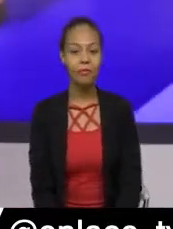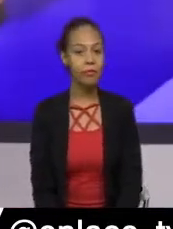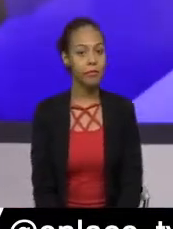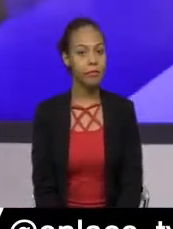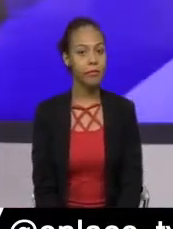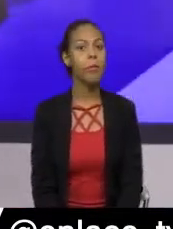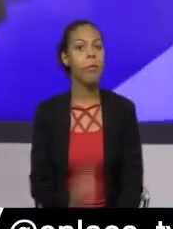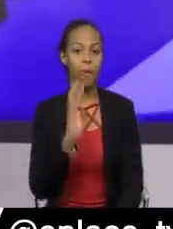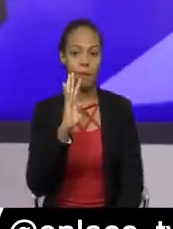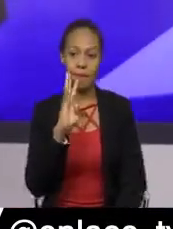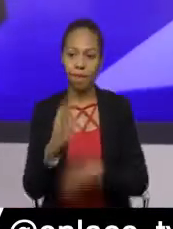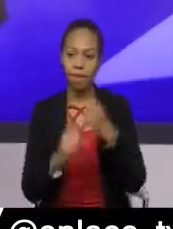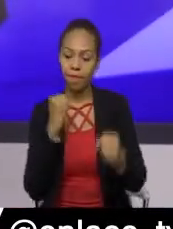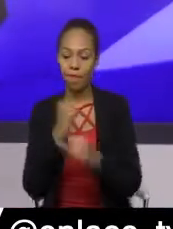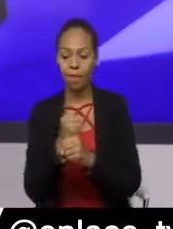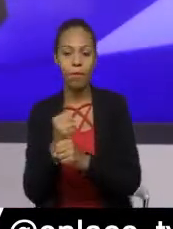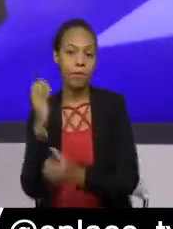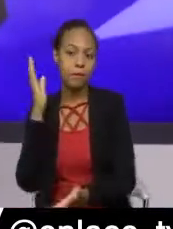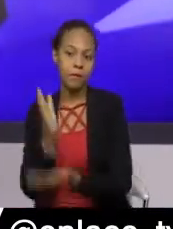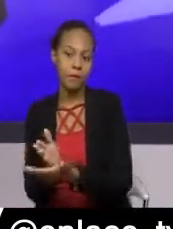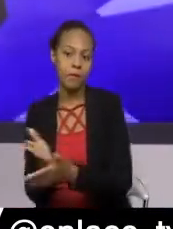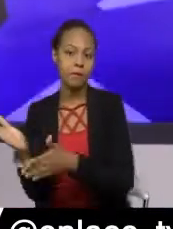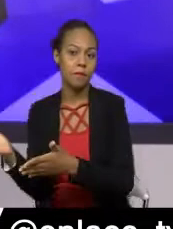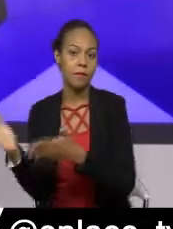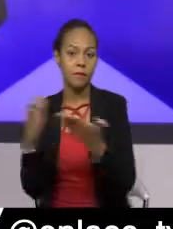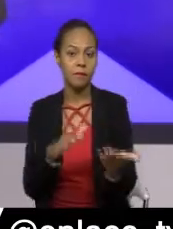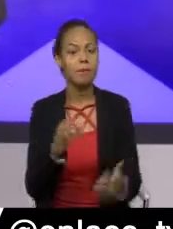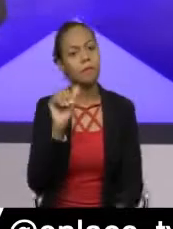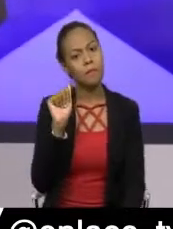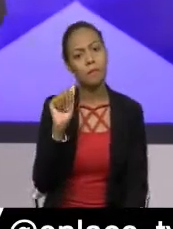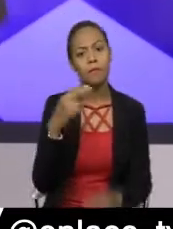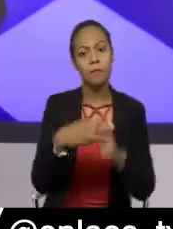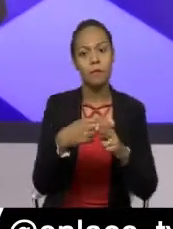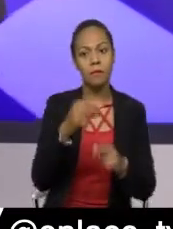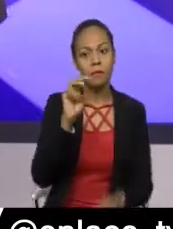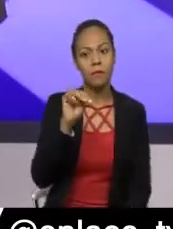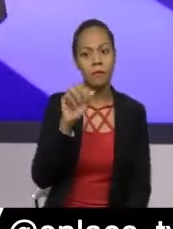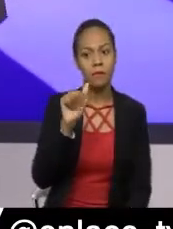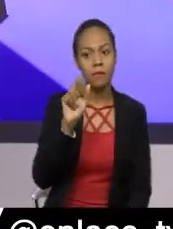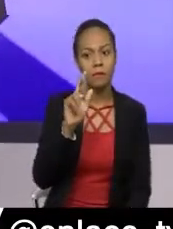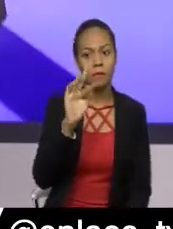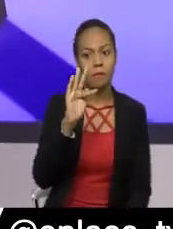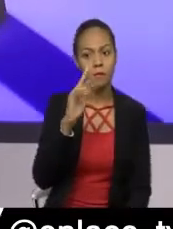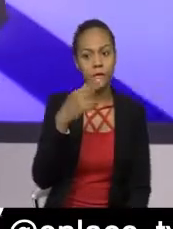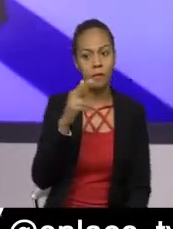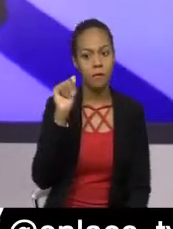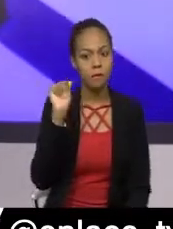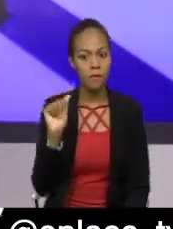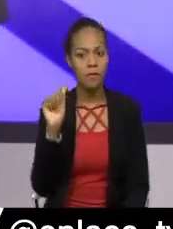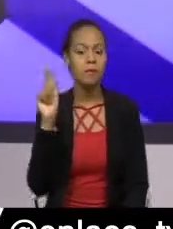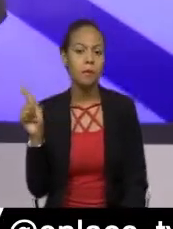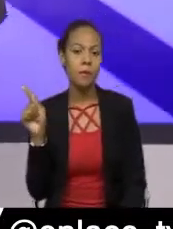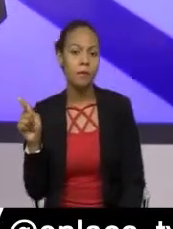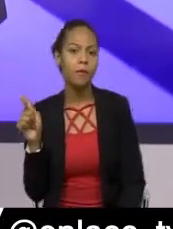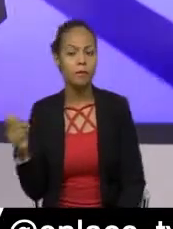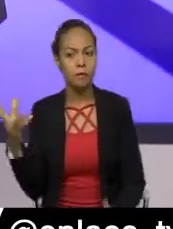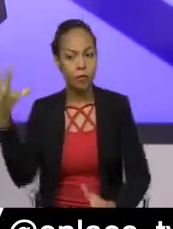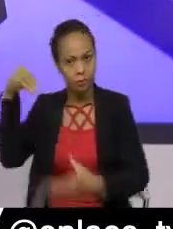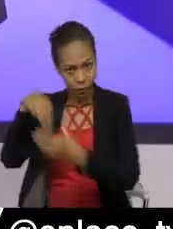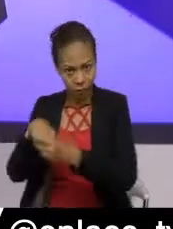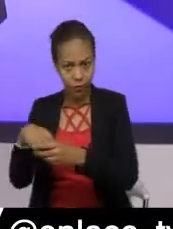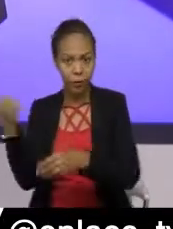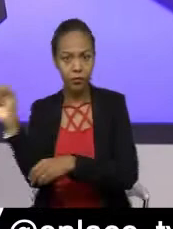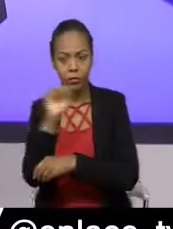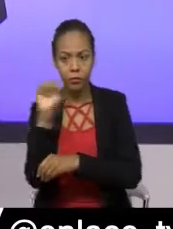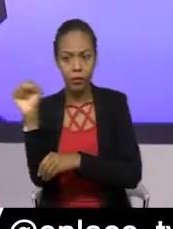la muerte de Marta Cecilia Conde. La mujer que fue muerta fue hallada muerta al interior de un vehículo en la vía que conduce al corregimiento Meseta